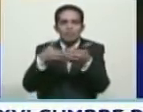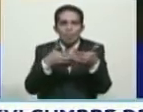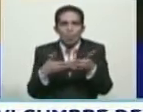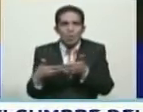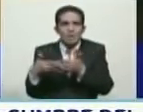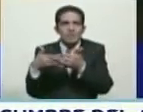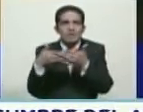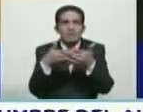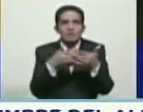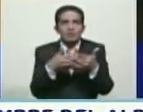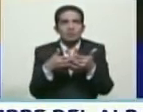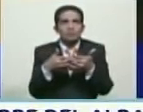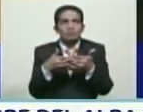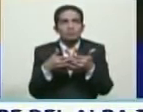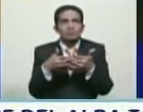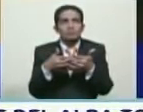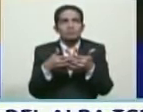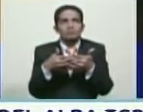América